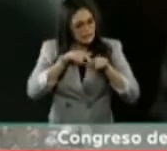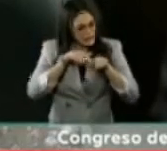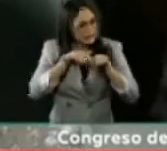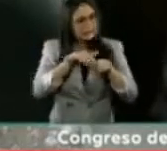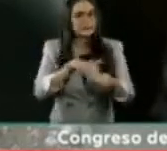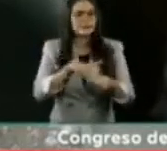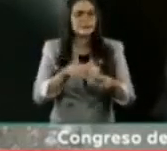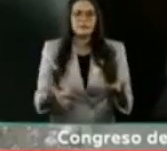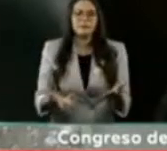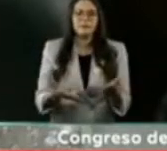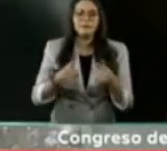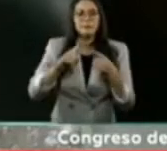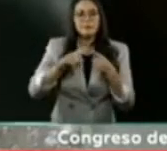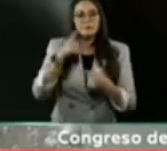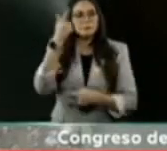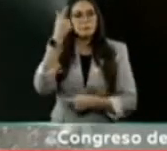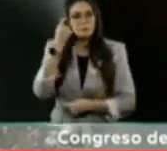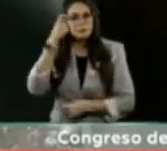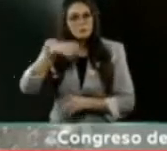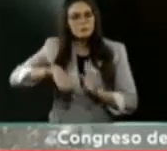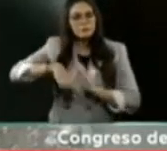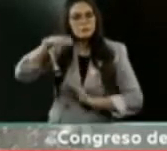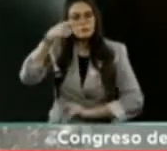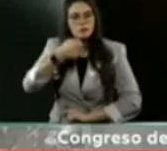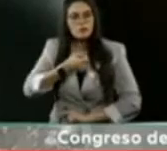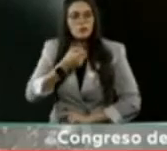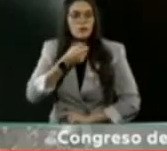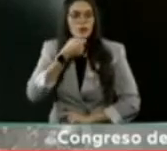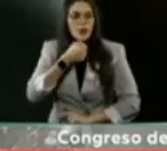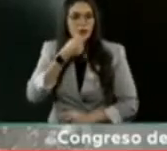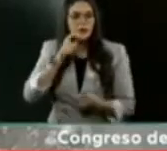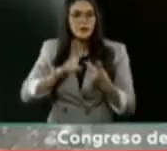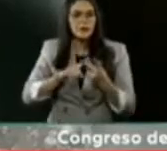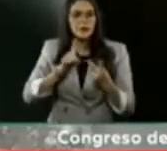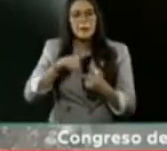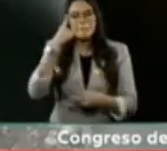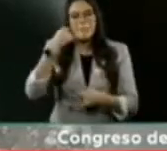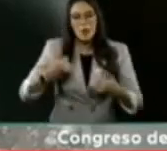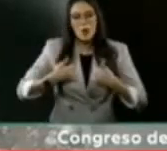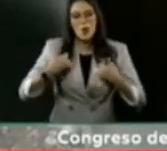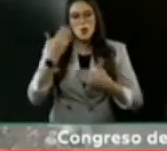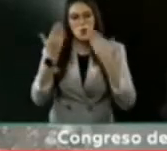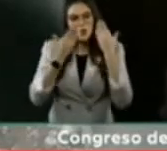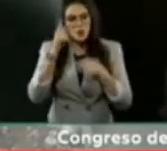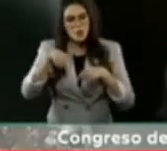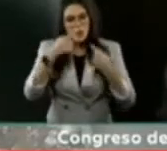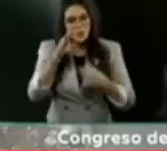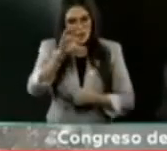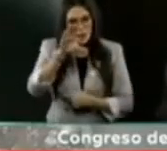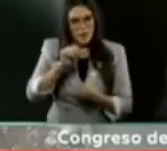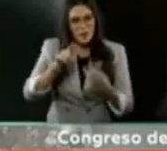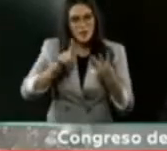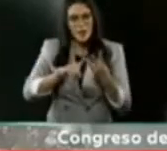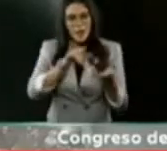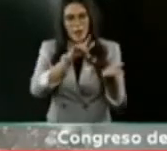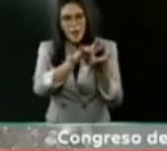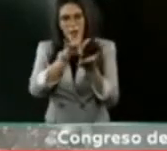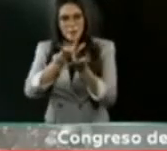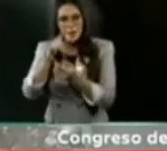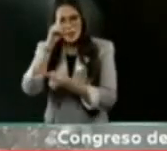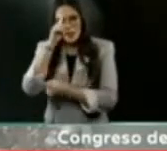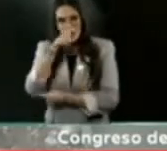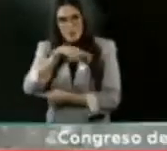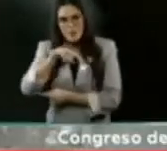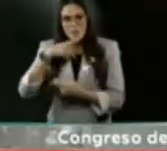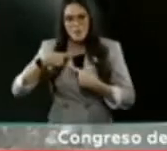alianza de un partido que es rémora, esa es la realidad, es un partido rémora que pues en sexenios anteriores apoyó al PRI, por ejemplo, apoyó al PRI